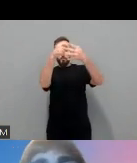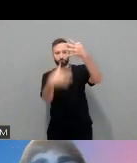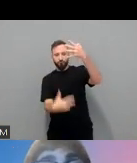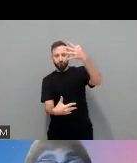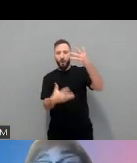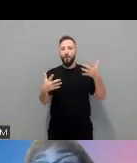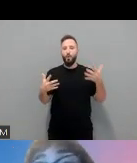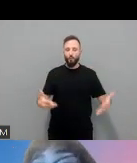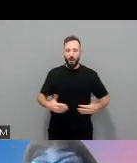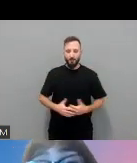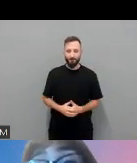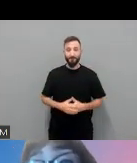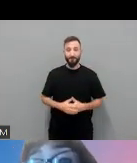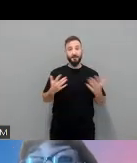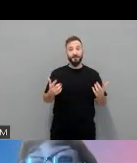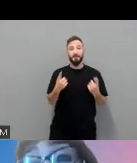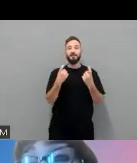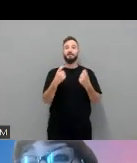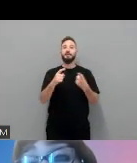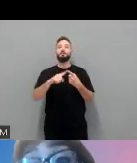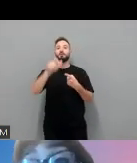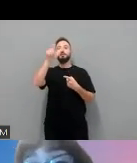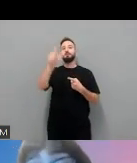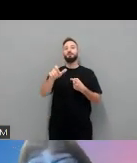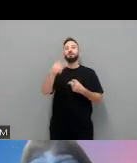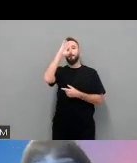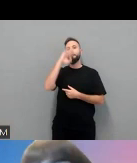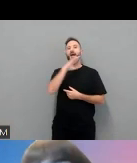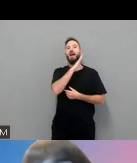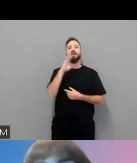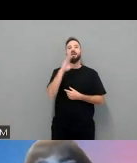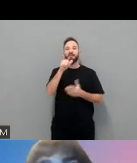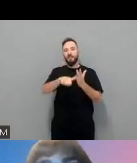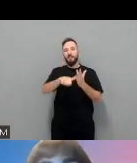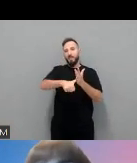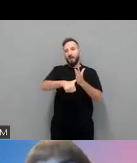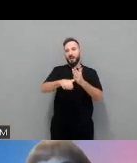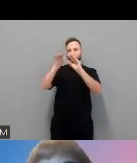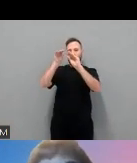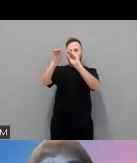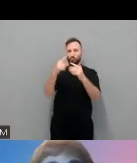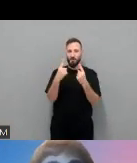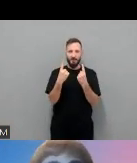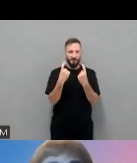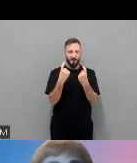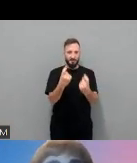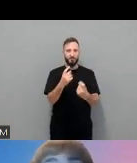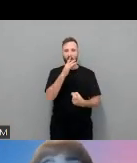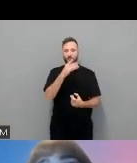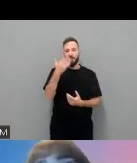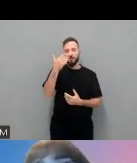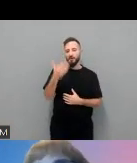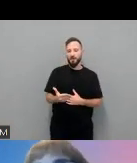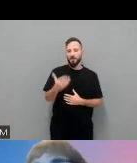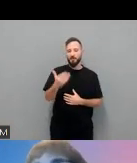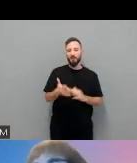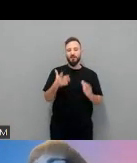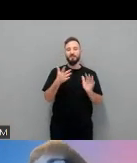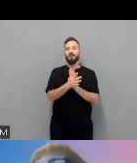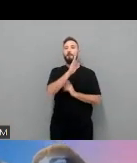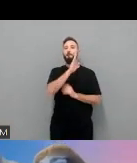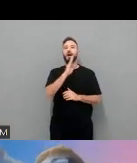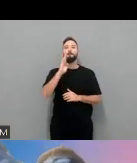pues necesitamos el DNI de progenitores o de progenitor, en su caso, ¿vale? Porque ya sabéis que vale la